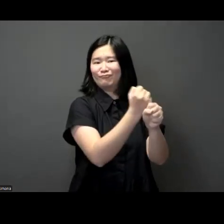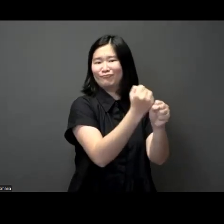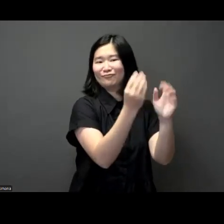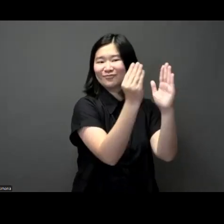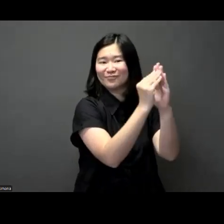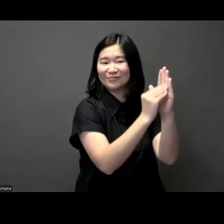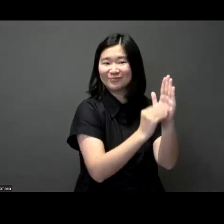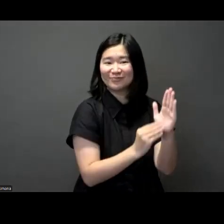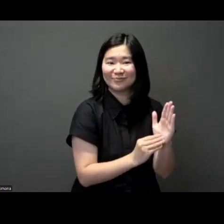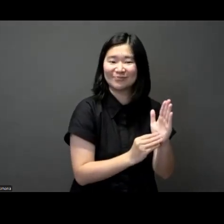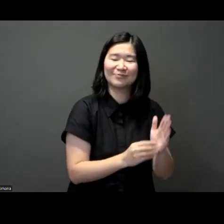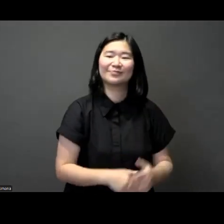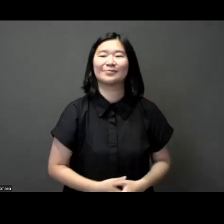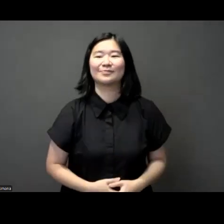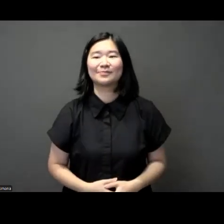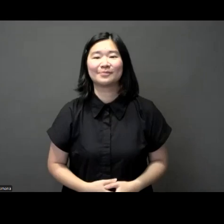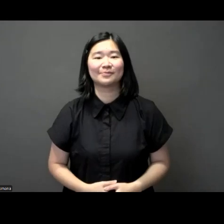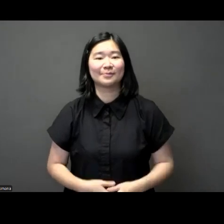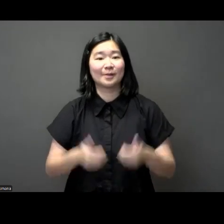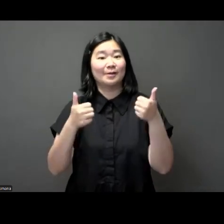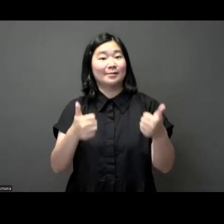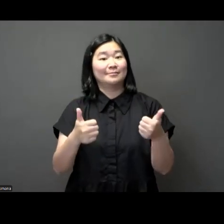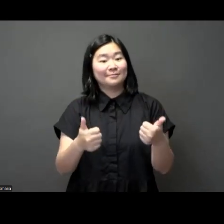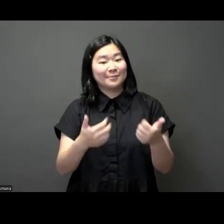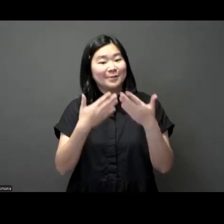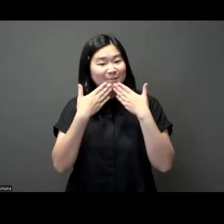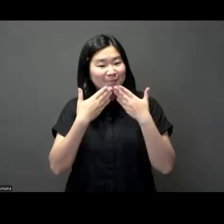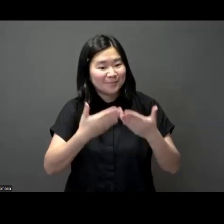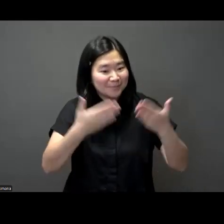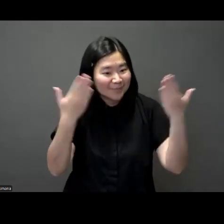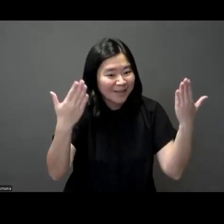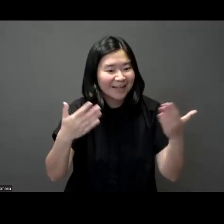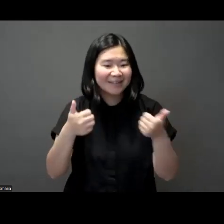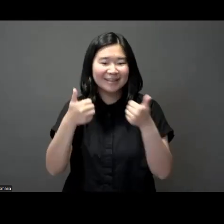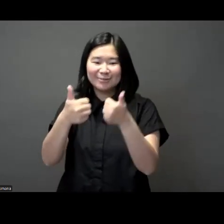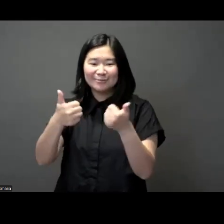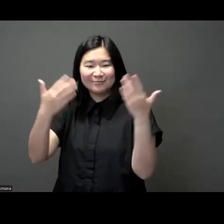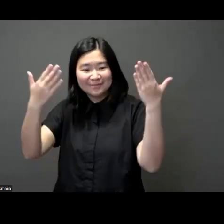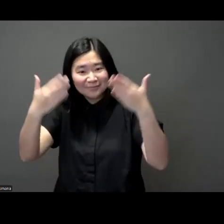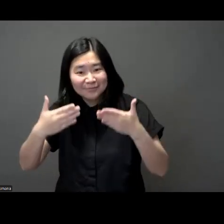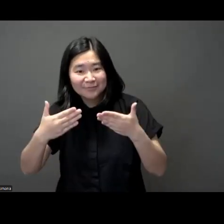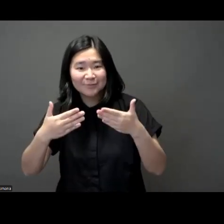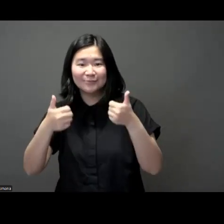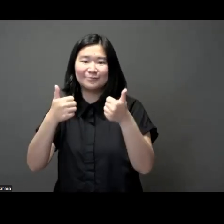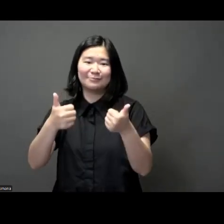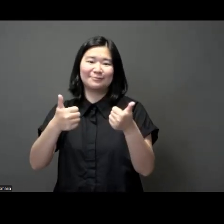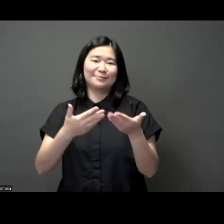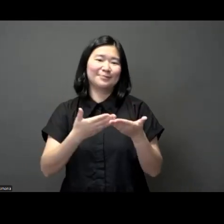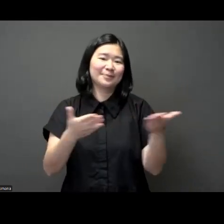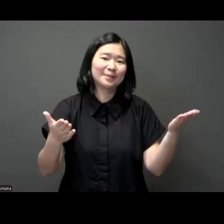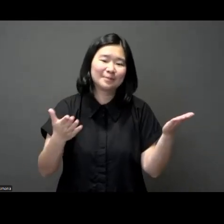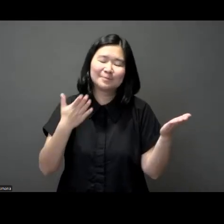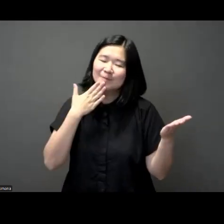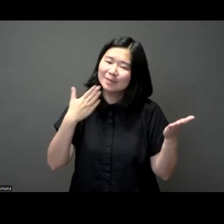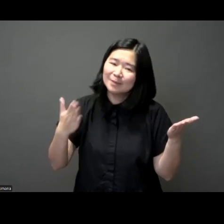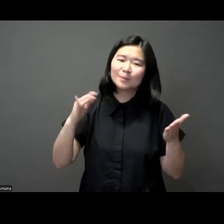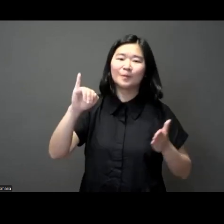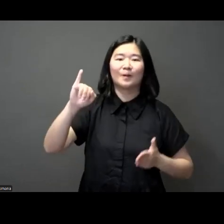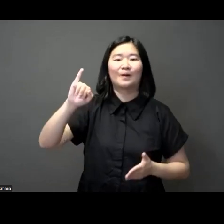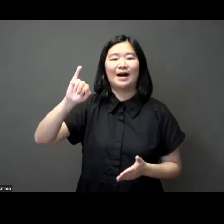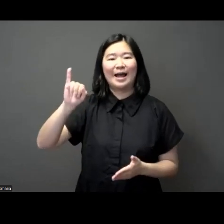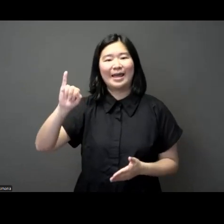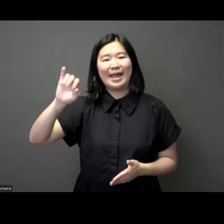buenas noches a todos los participantes. Gracias, doctor Eichmann, por hacer la presentación de este seminario tan importante acerca